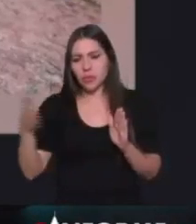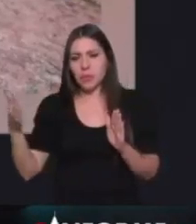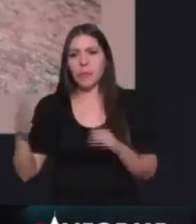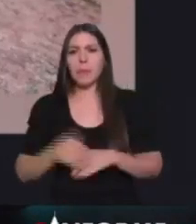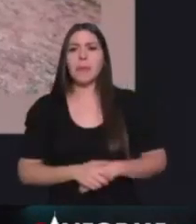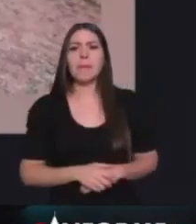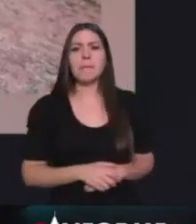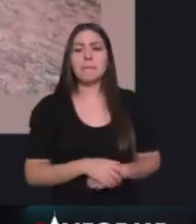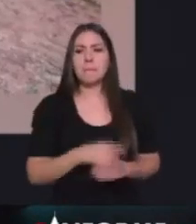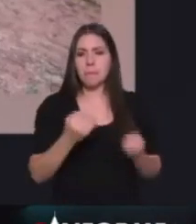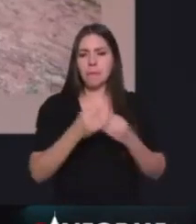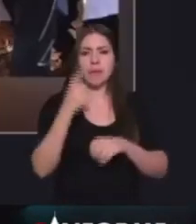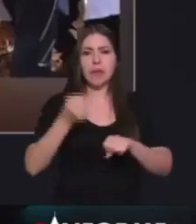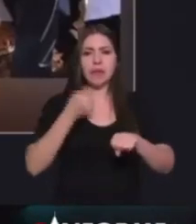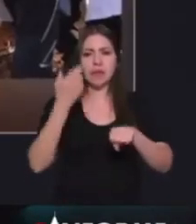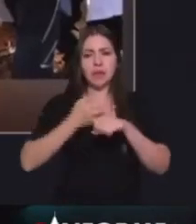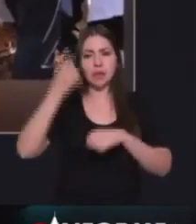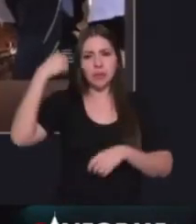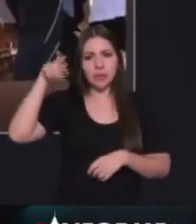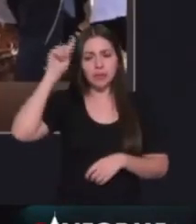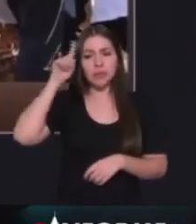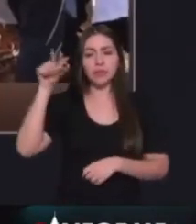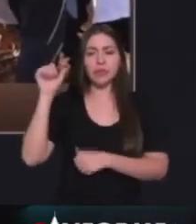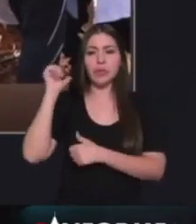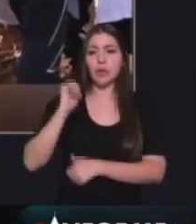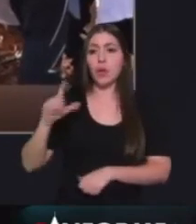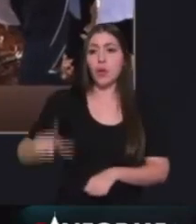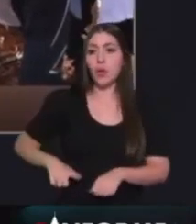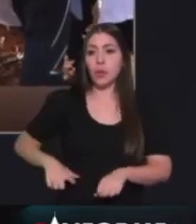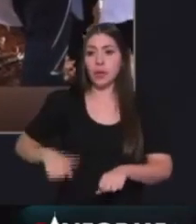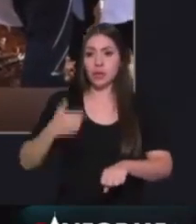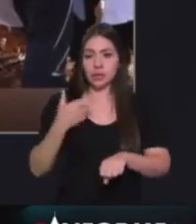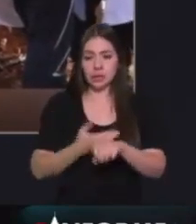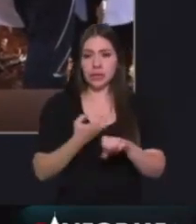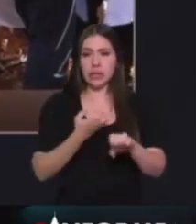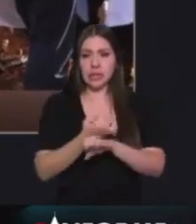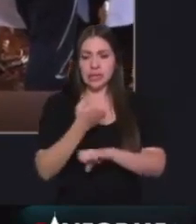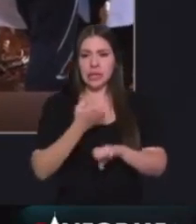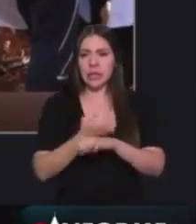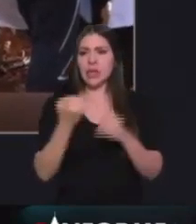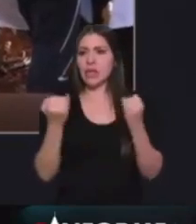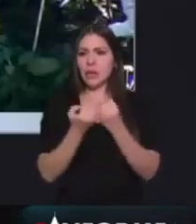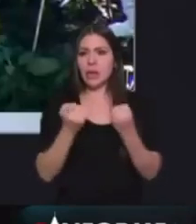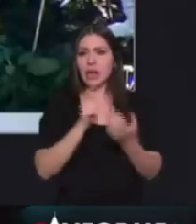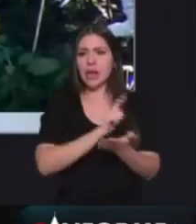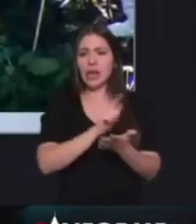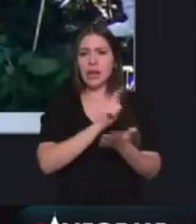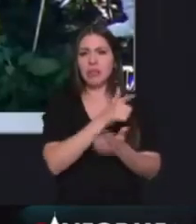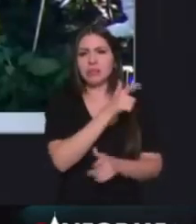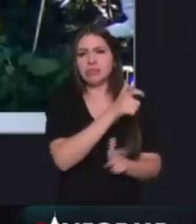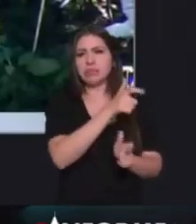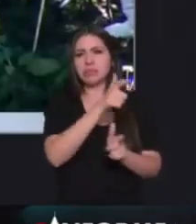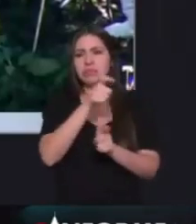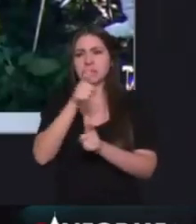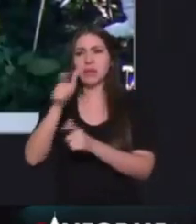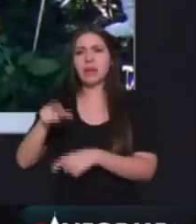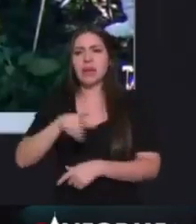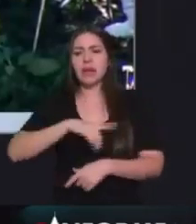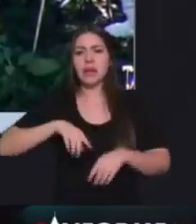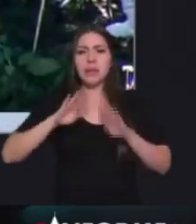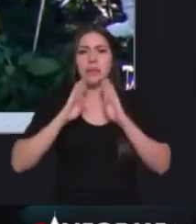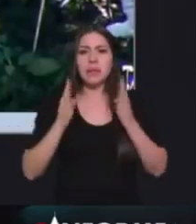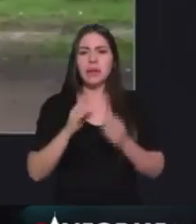en particular la Marina, con el gobernador del estado, también hicieron una limpia de zetas sin someter a la gente al